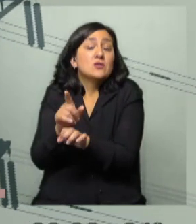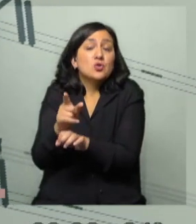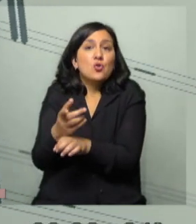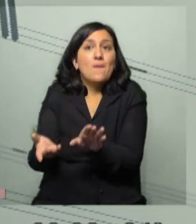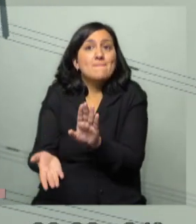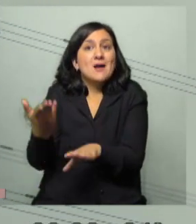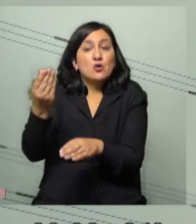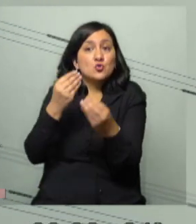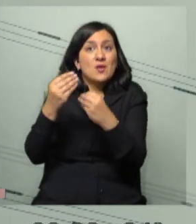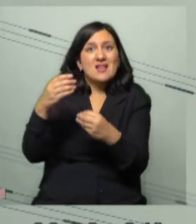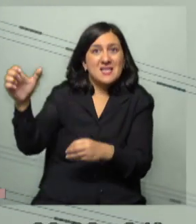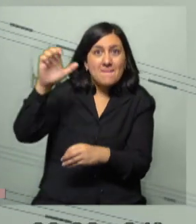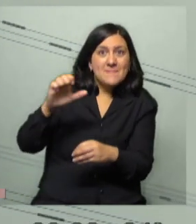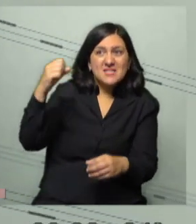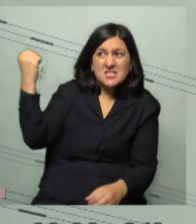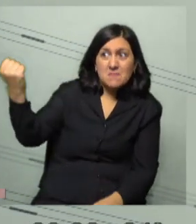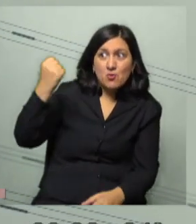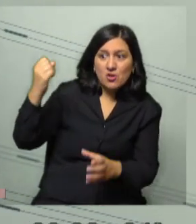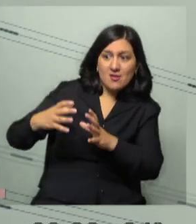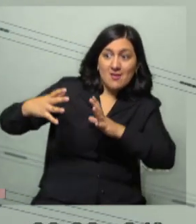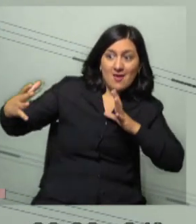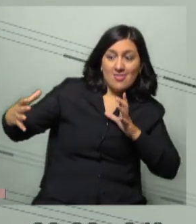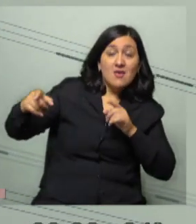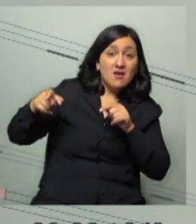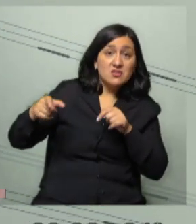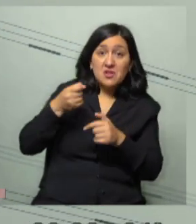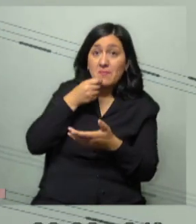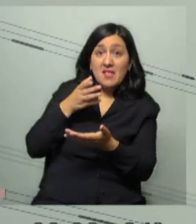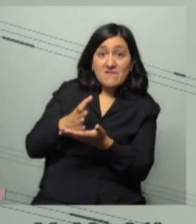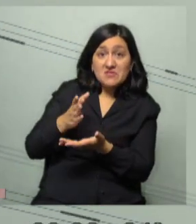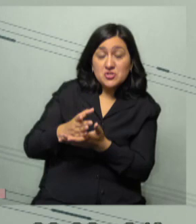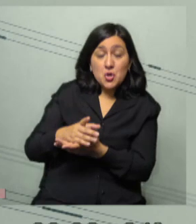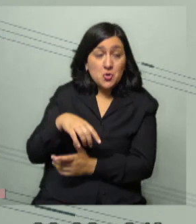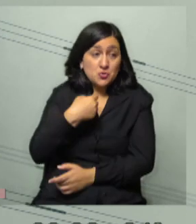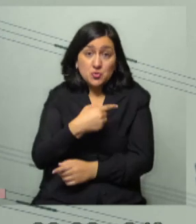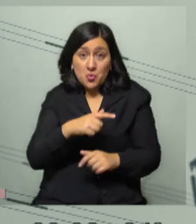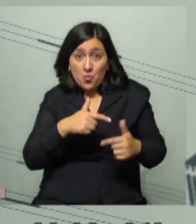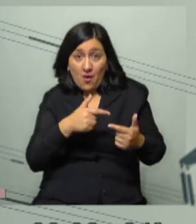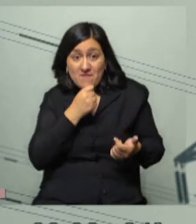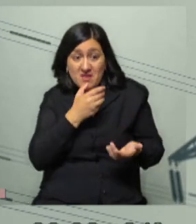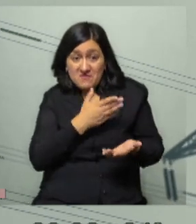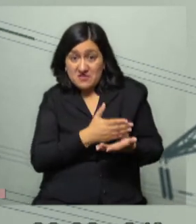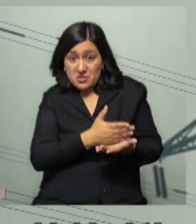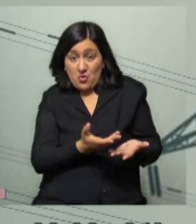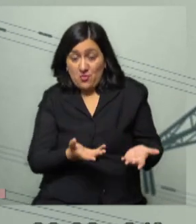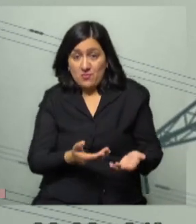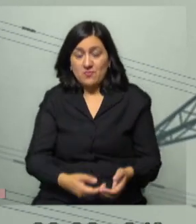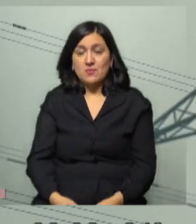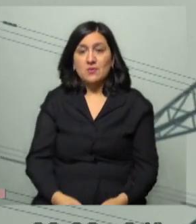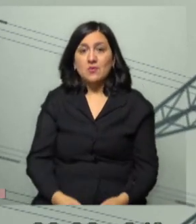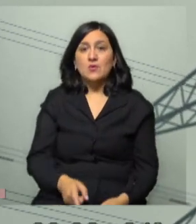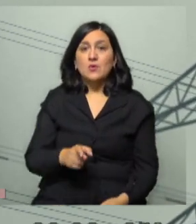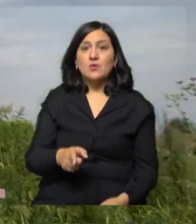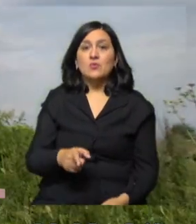consumidores, o sea, las grandes empresas, y son los grandes generadores, los grandes capitalistas que generan y le venden energía a UTE. ¿Está hablando de los Maya